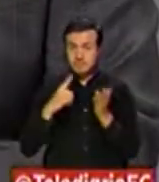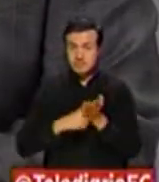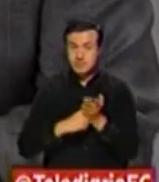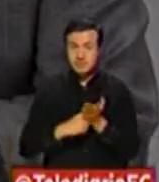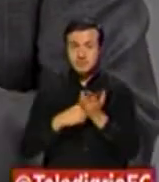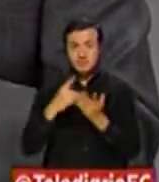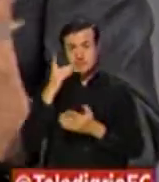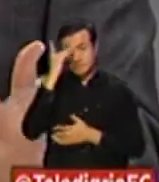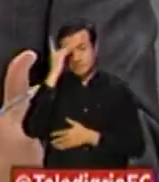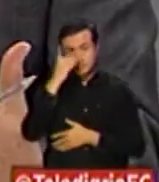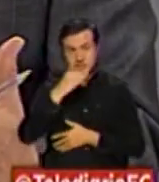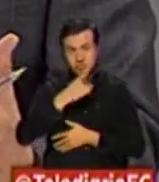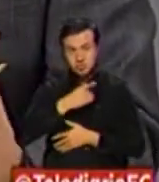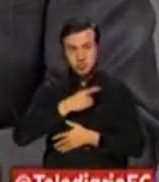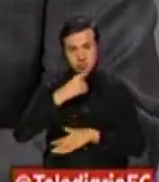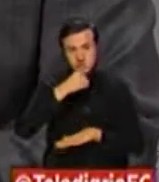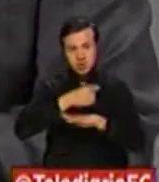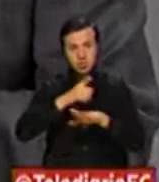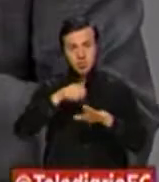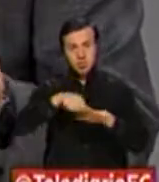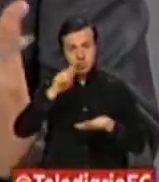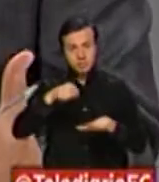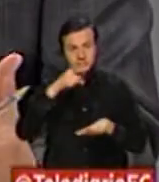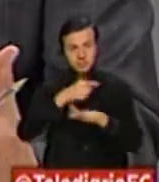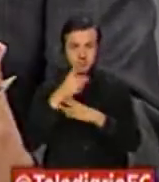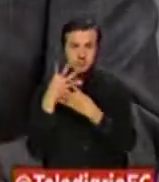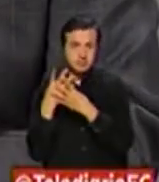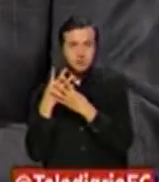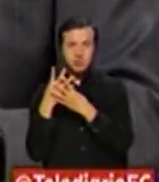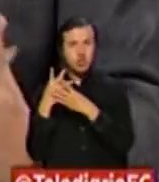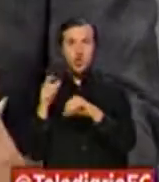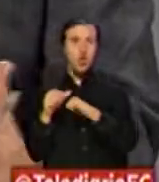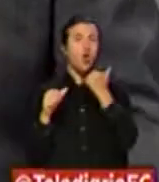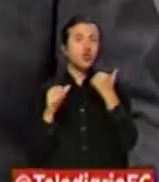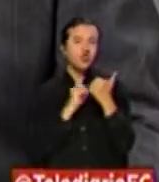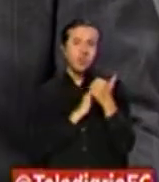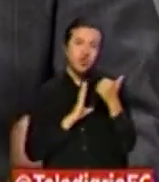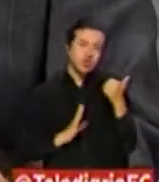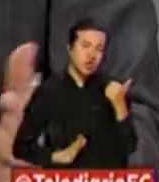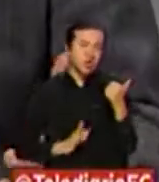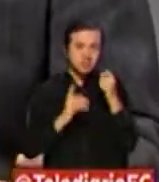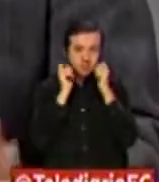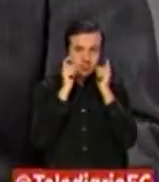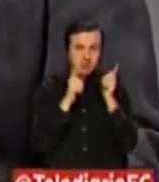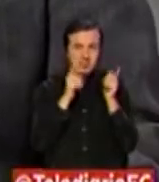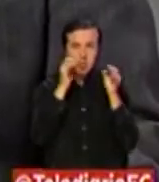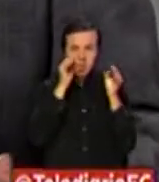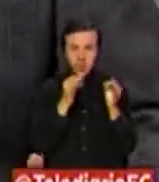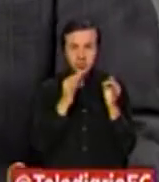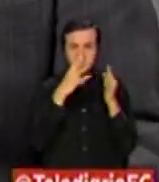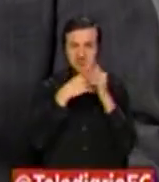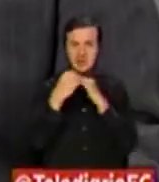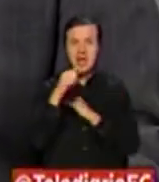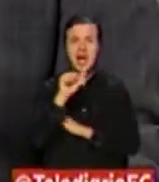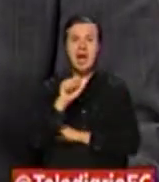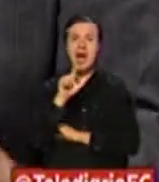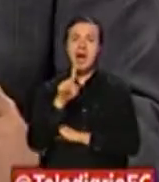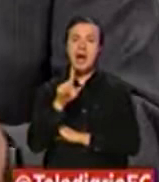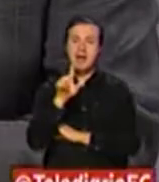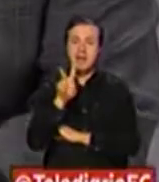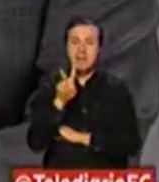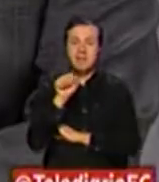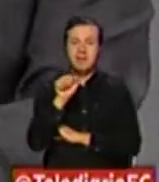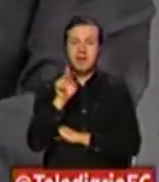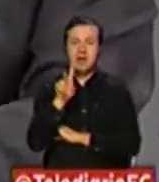de las medidas sustitutivas, el criterio con que esto se aplica, a propósito de la huida de Fernando Alvarado, a quien